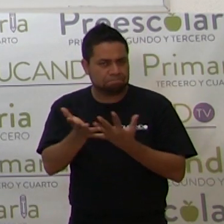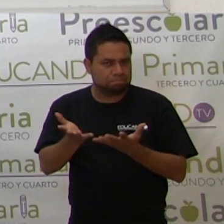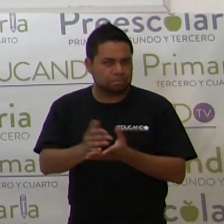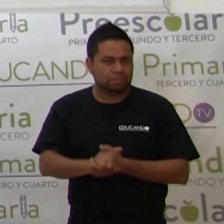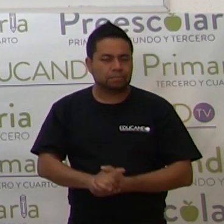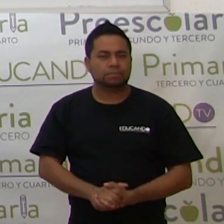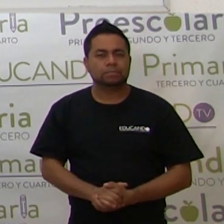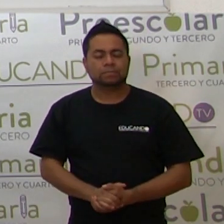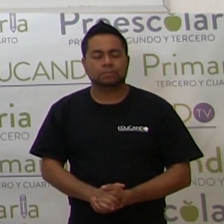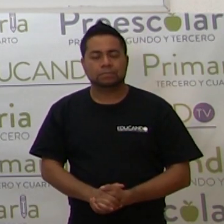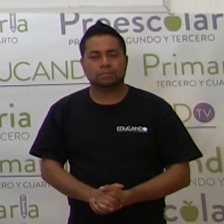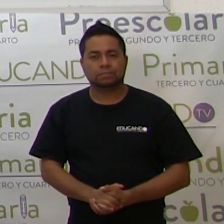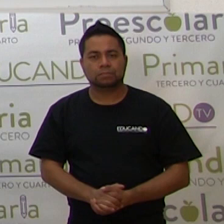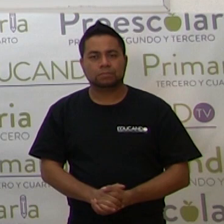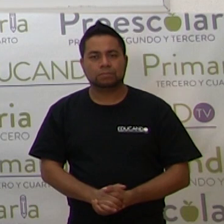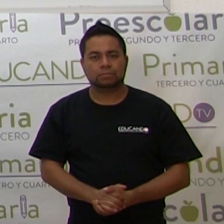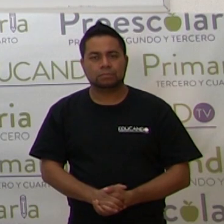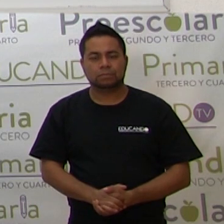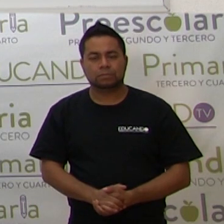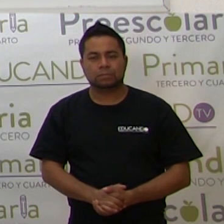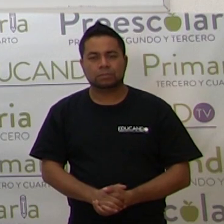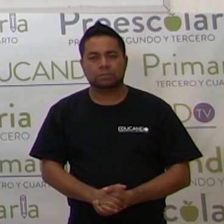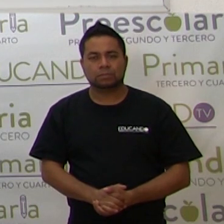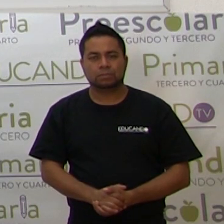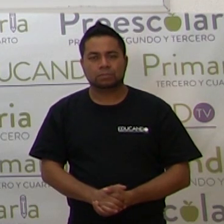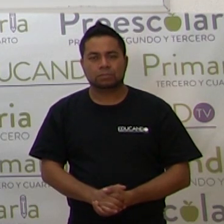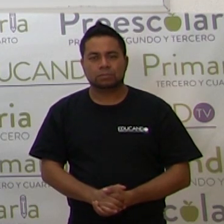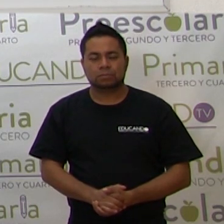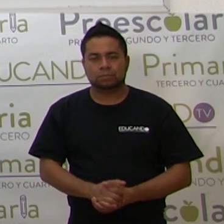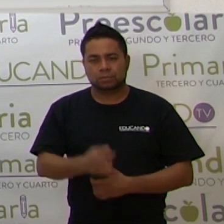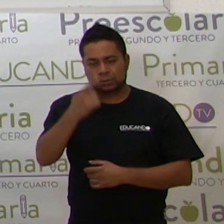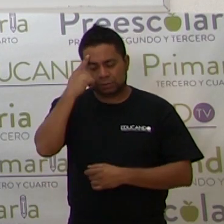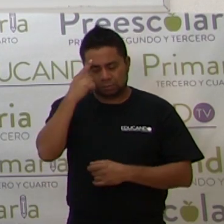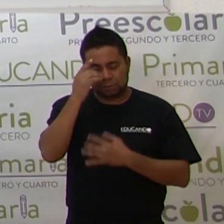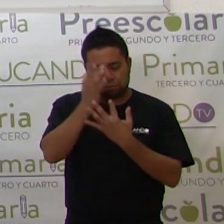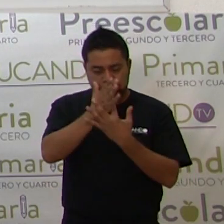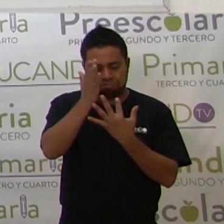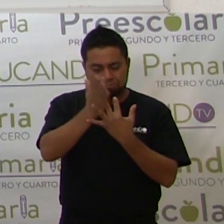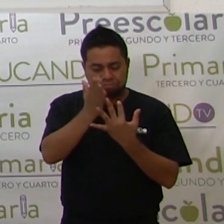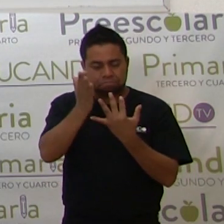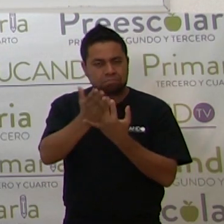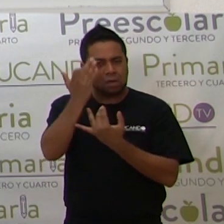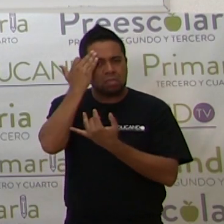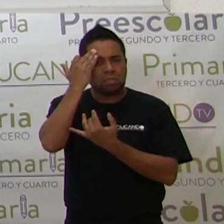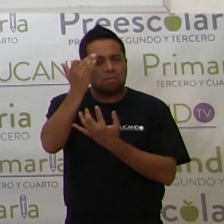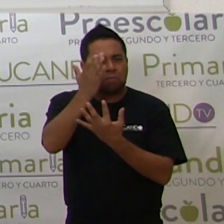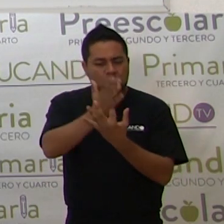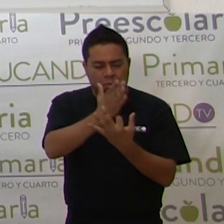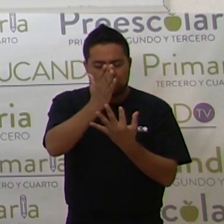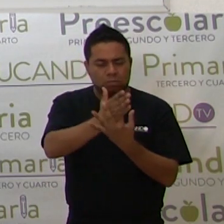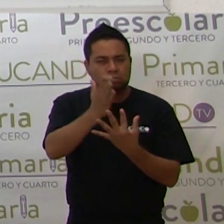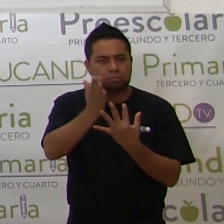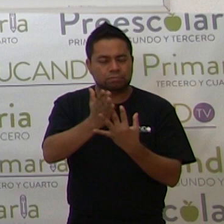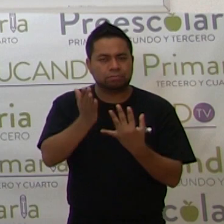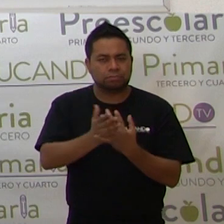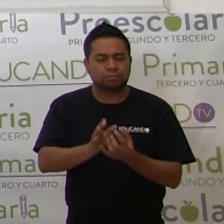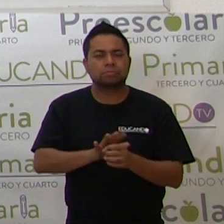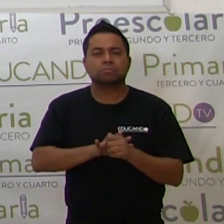¿bien? La clasificación temporal, ¿bien?